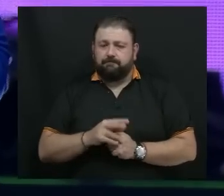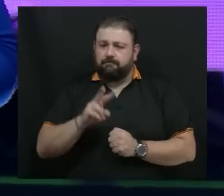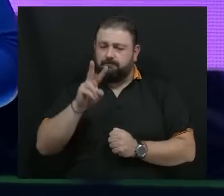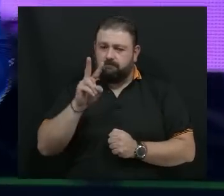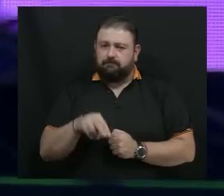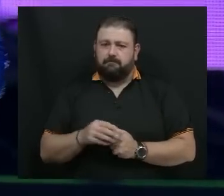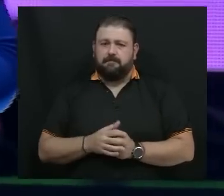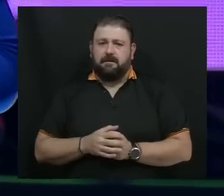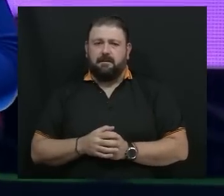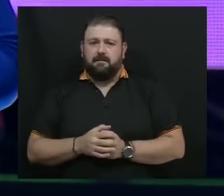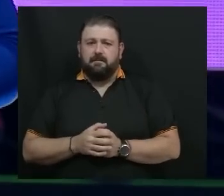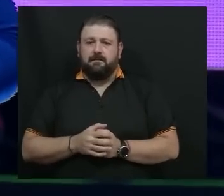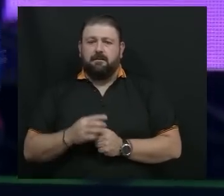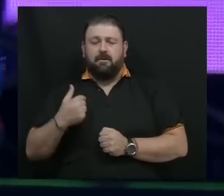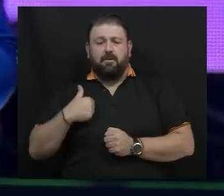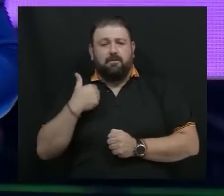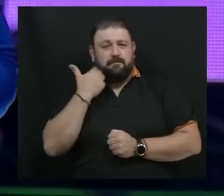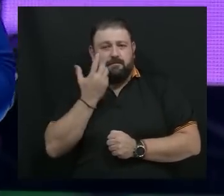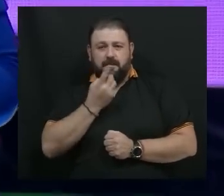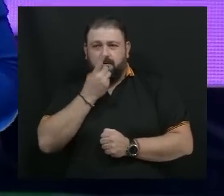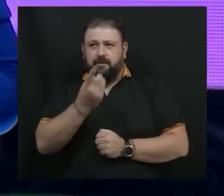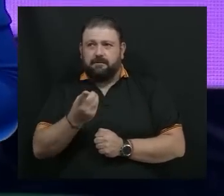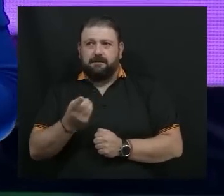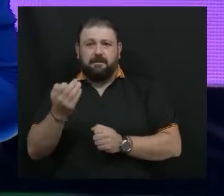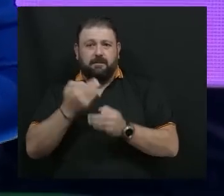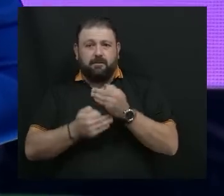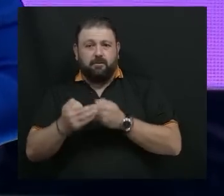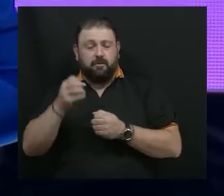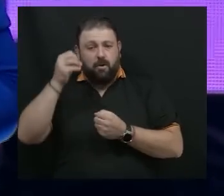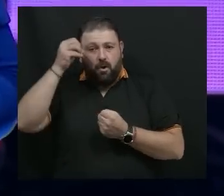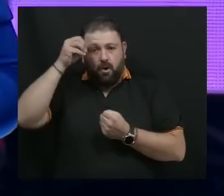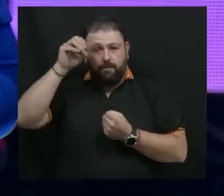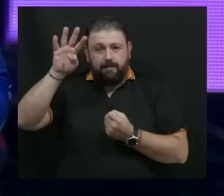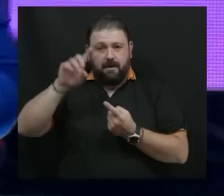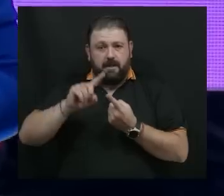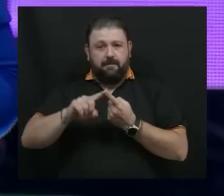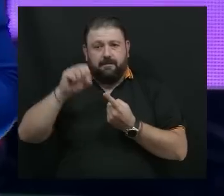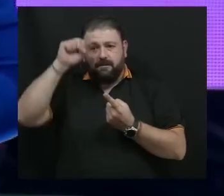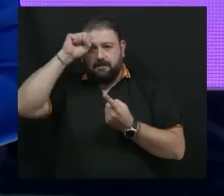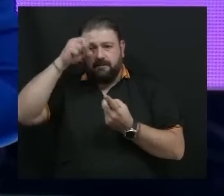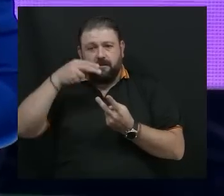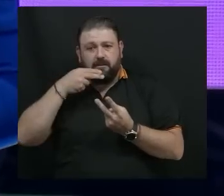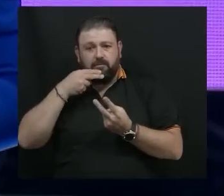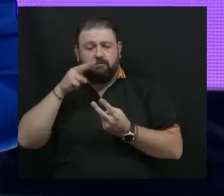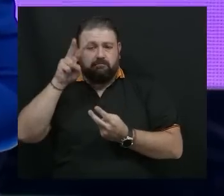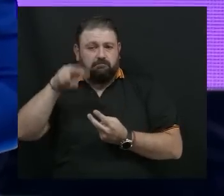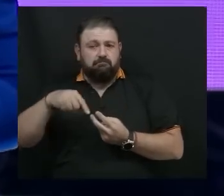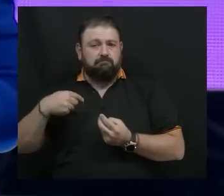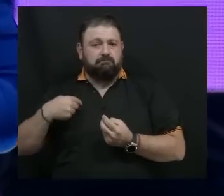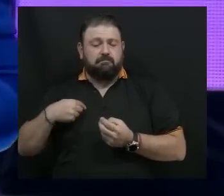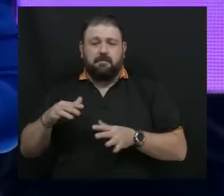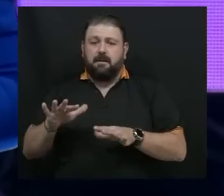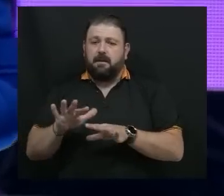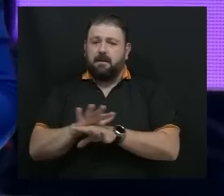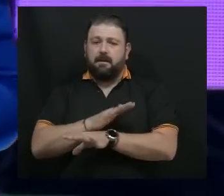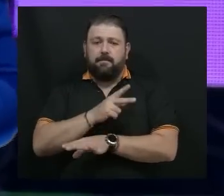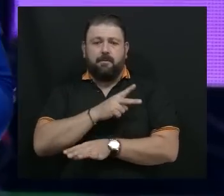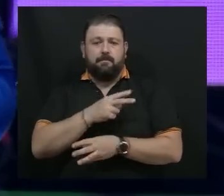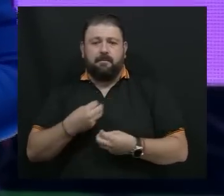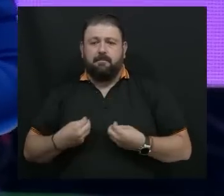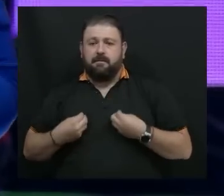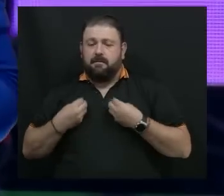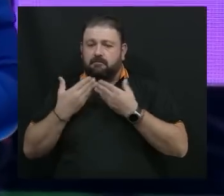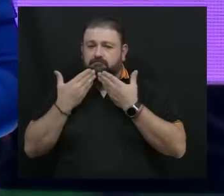Definitivamente, decirte que Omni y Sei Tú me han cambiado la vida de la tierra al cielo. En